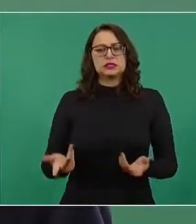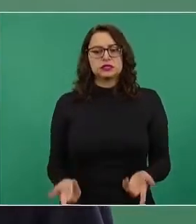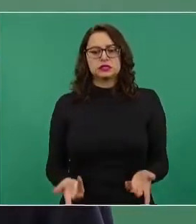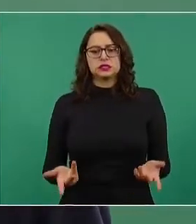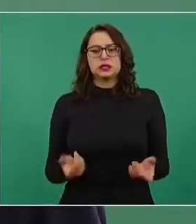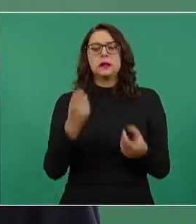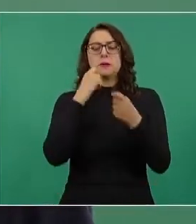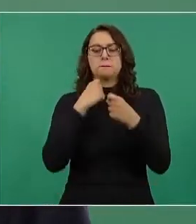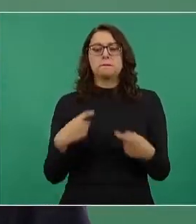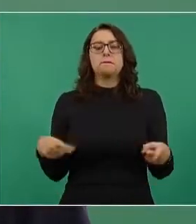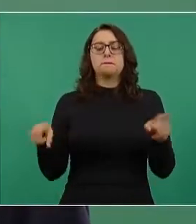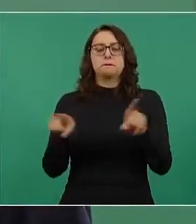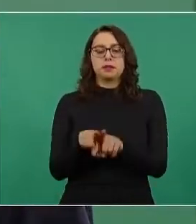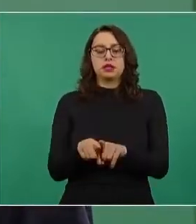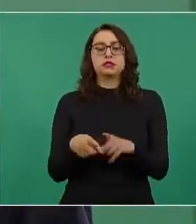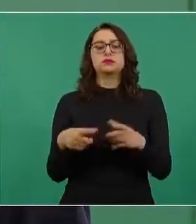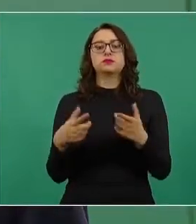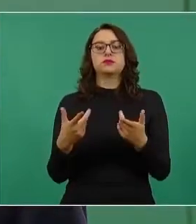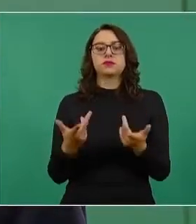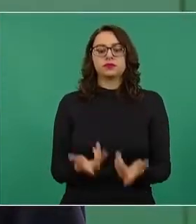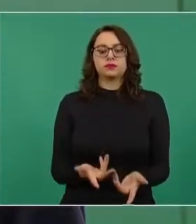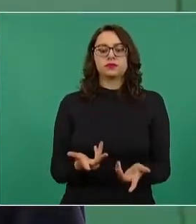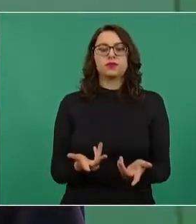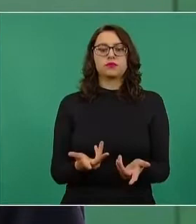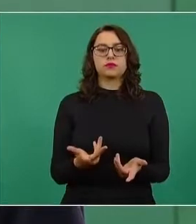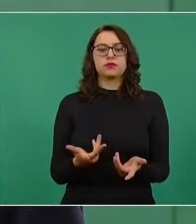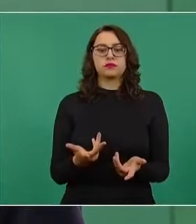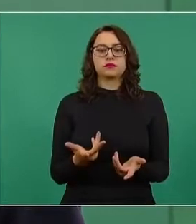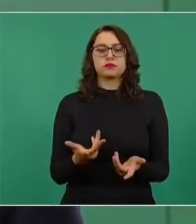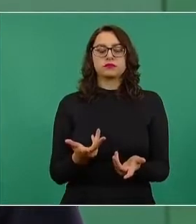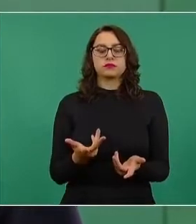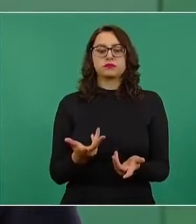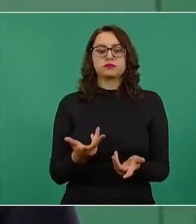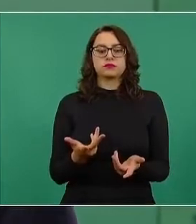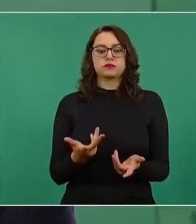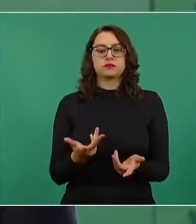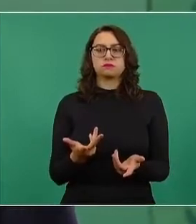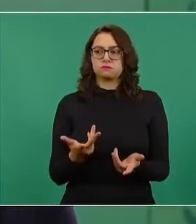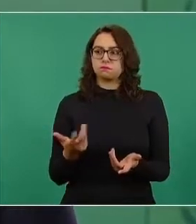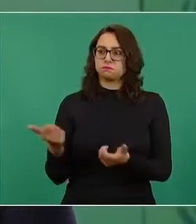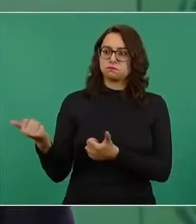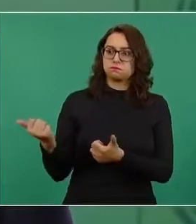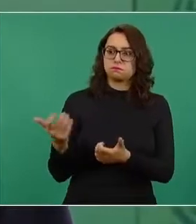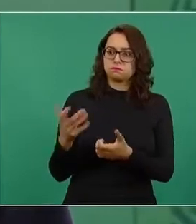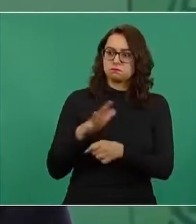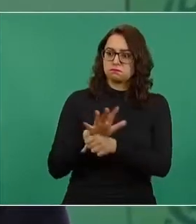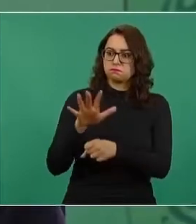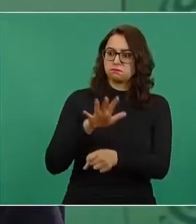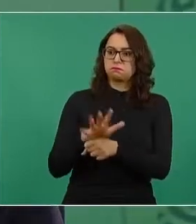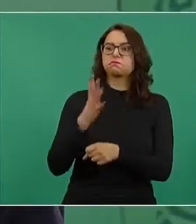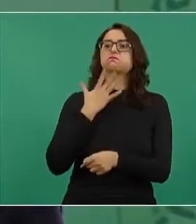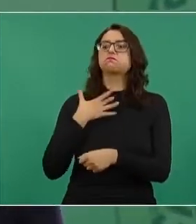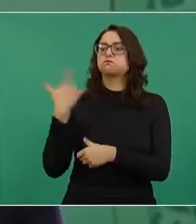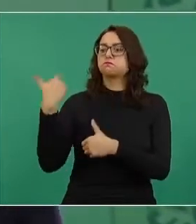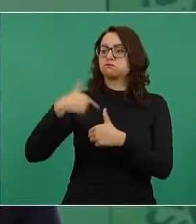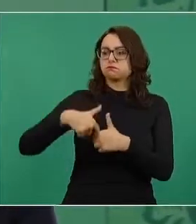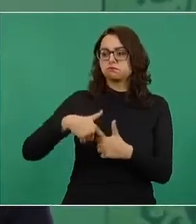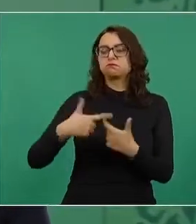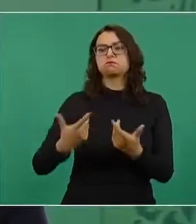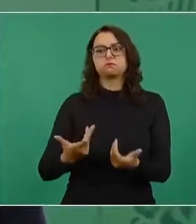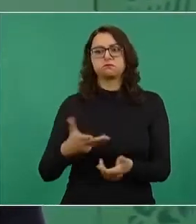garantizar que no nos falte el abasto y garantizar que no aumenten los